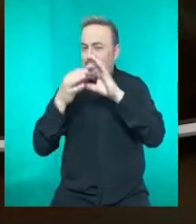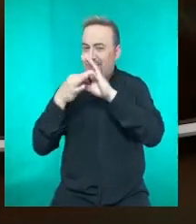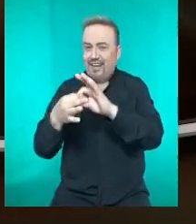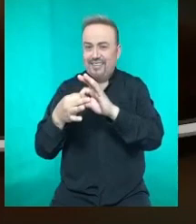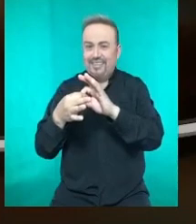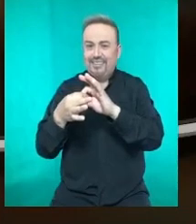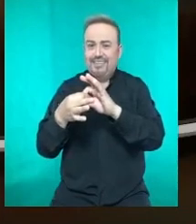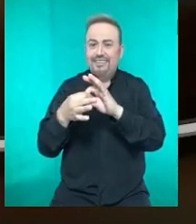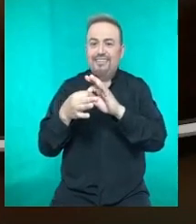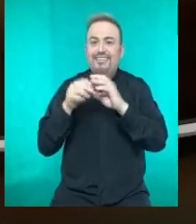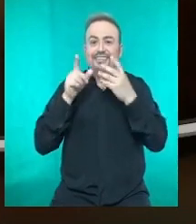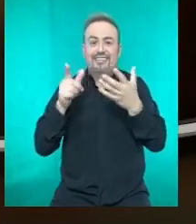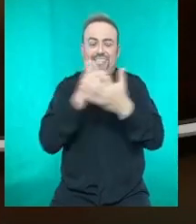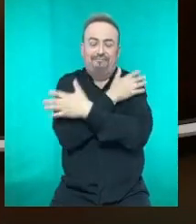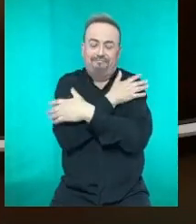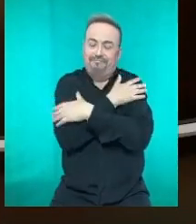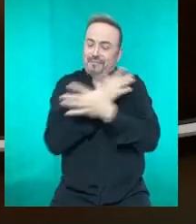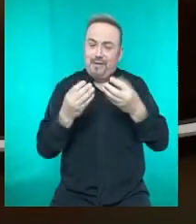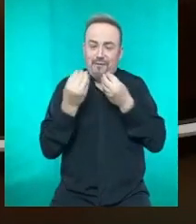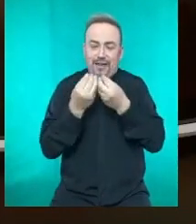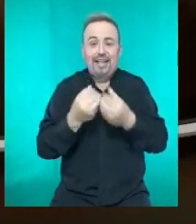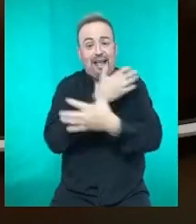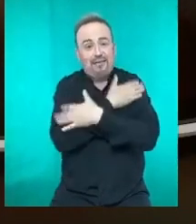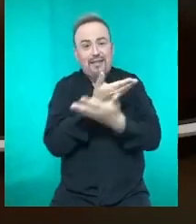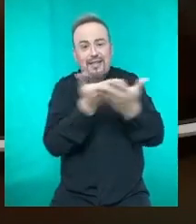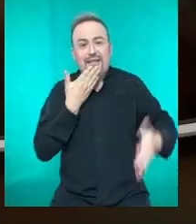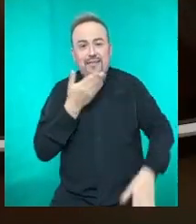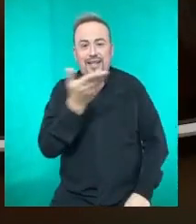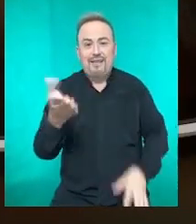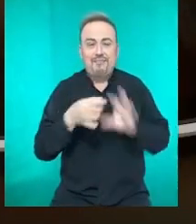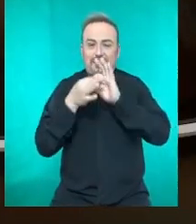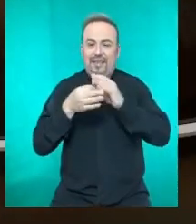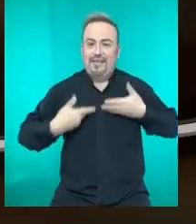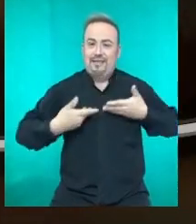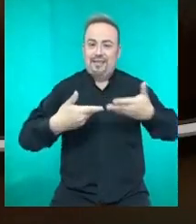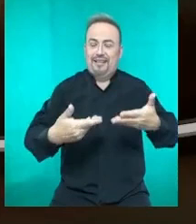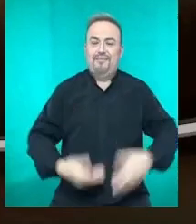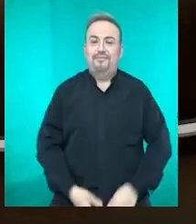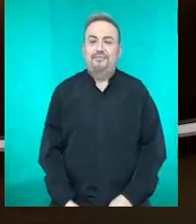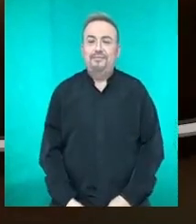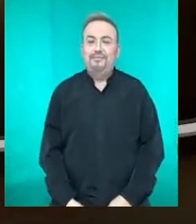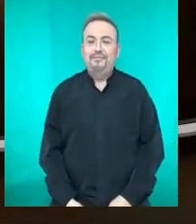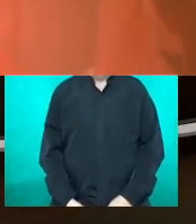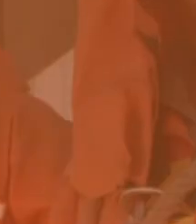gracias, un abrazo grande, muy gentil, ¿eh? Un abrazo también a ustedes y muchas gracias por el tiempo de exposición.